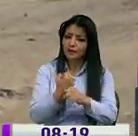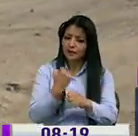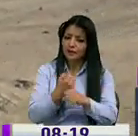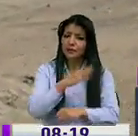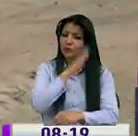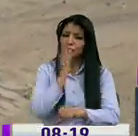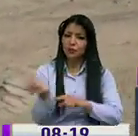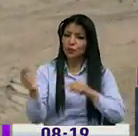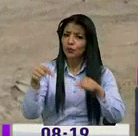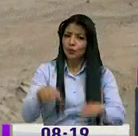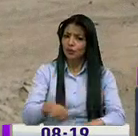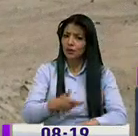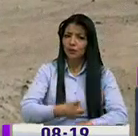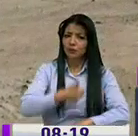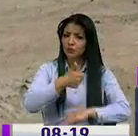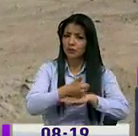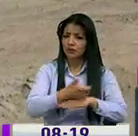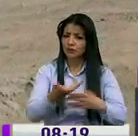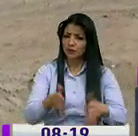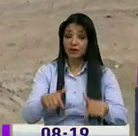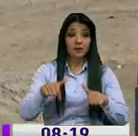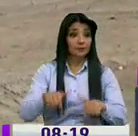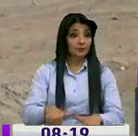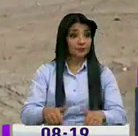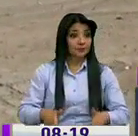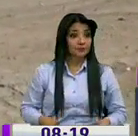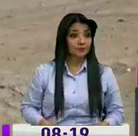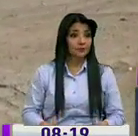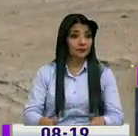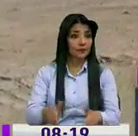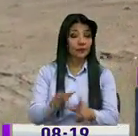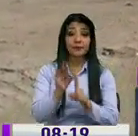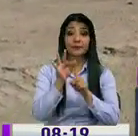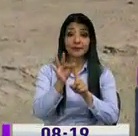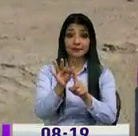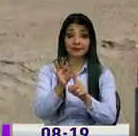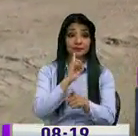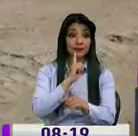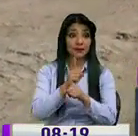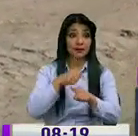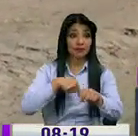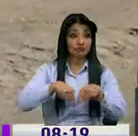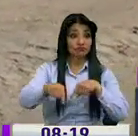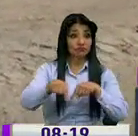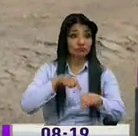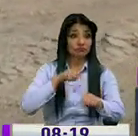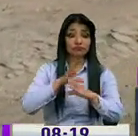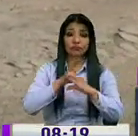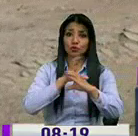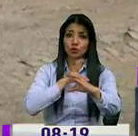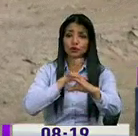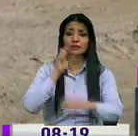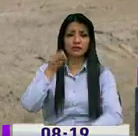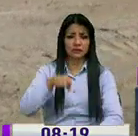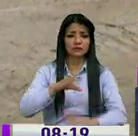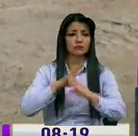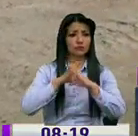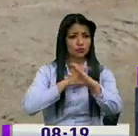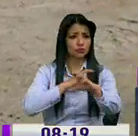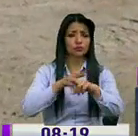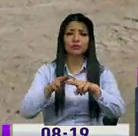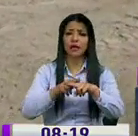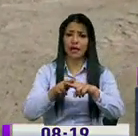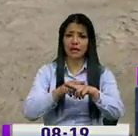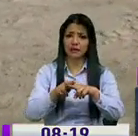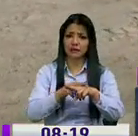han venido. Esta es una de las calles principales, pasan por aquí buses. Los buses, los taxis que